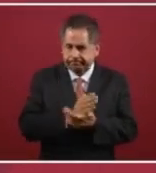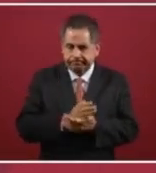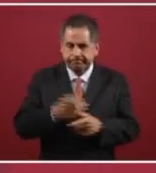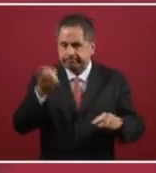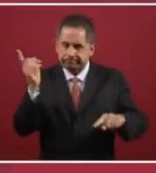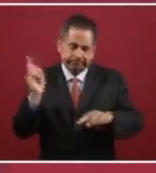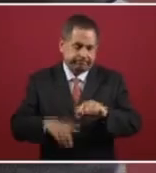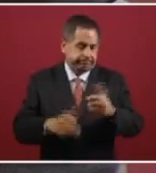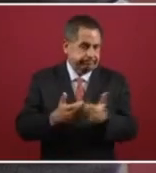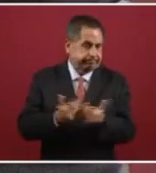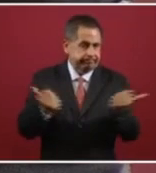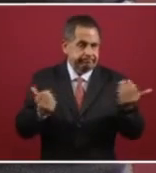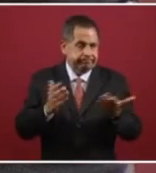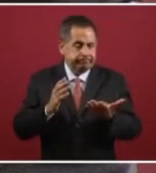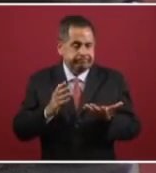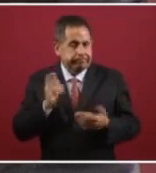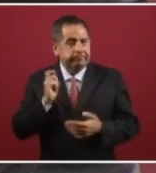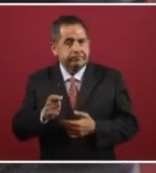tajantemente